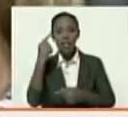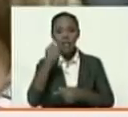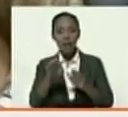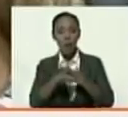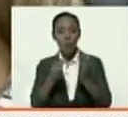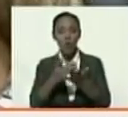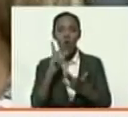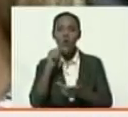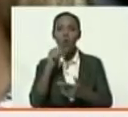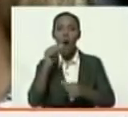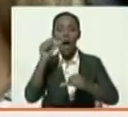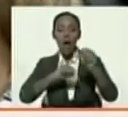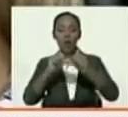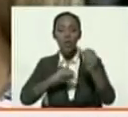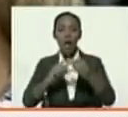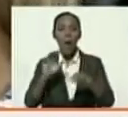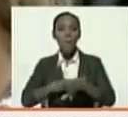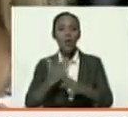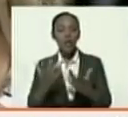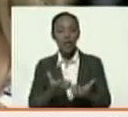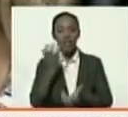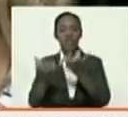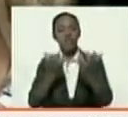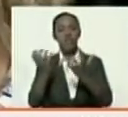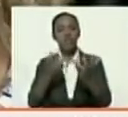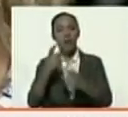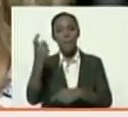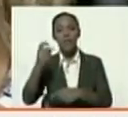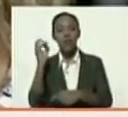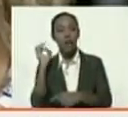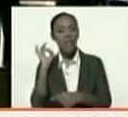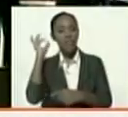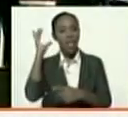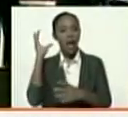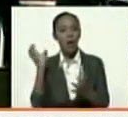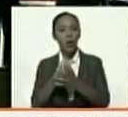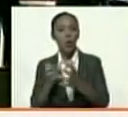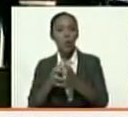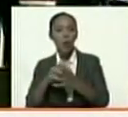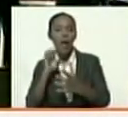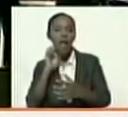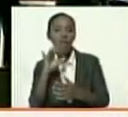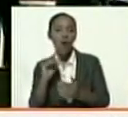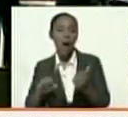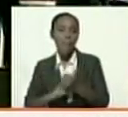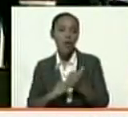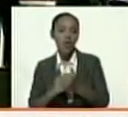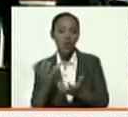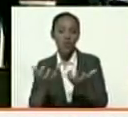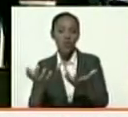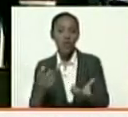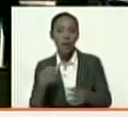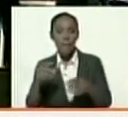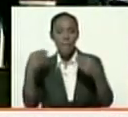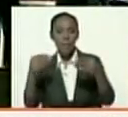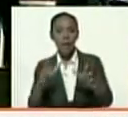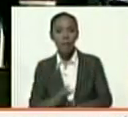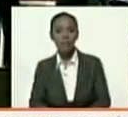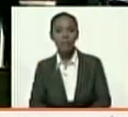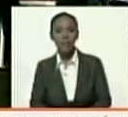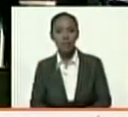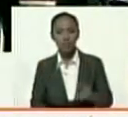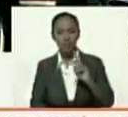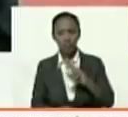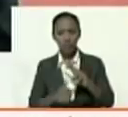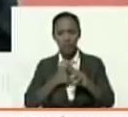hay auditoría porque quemaron las actas la gente de Evo. ¿Quién va a estar quemando actas cuando tú ganaste? Ganaron